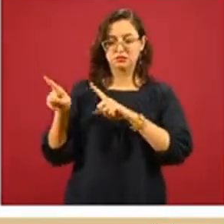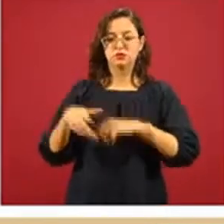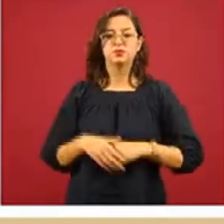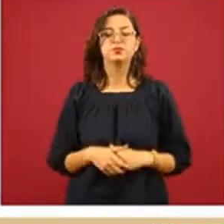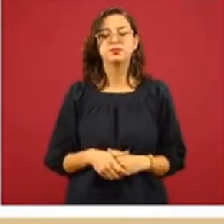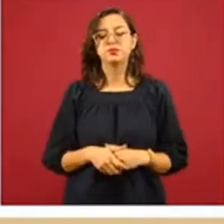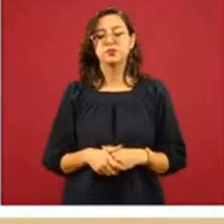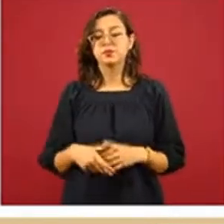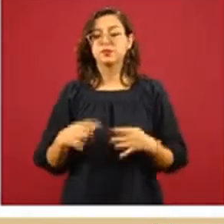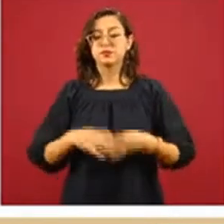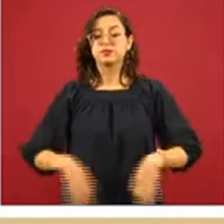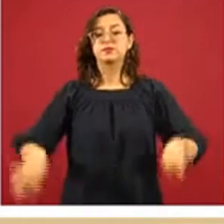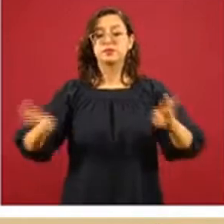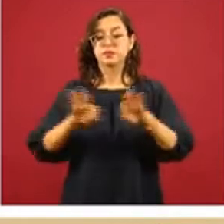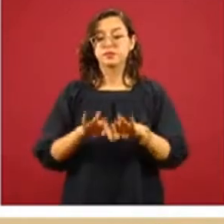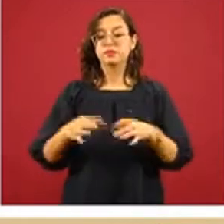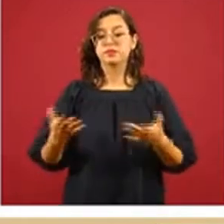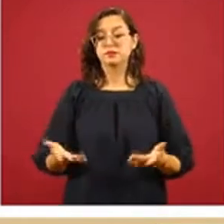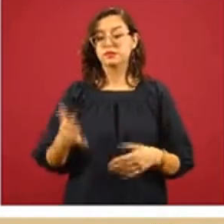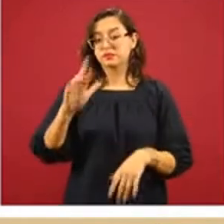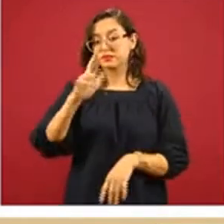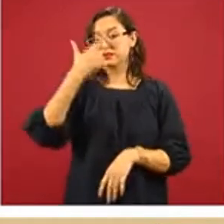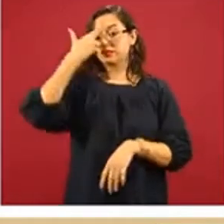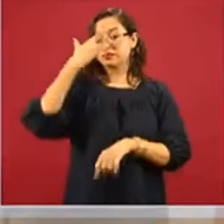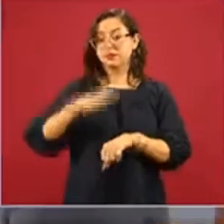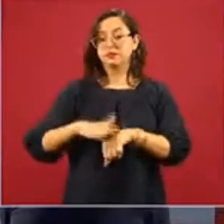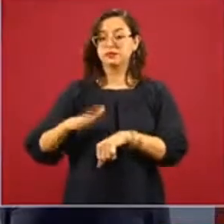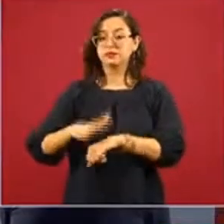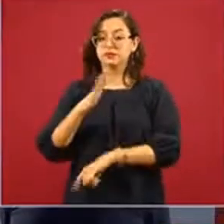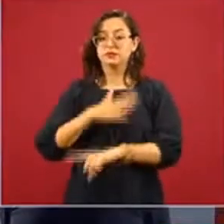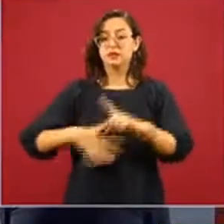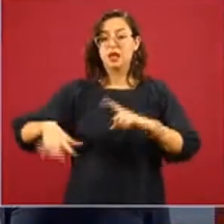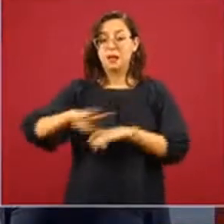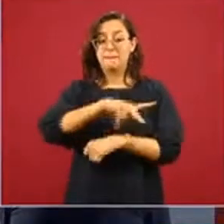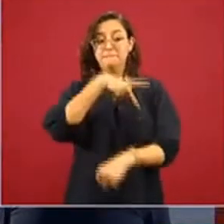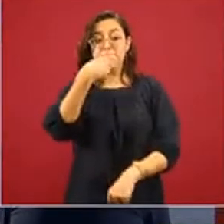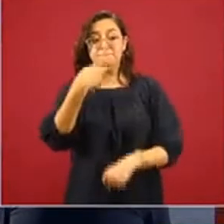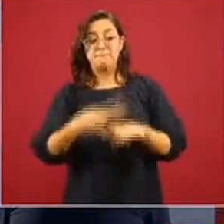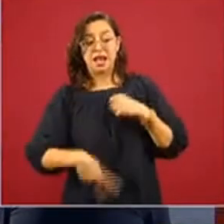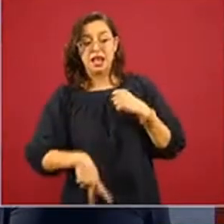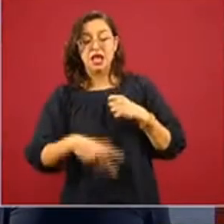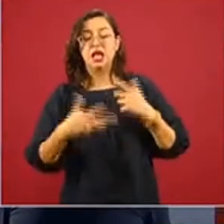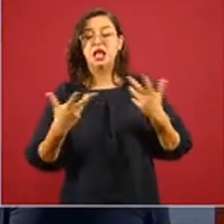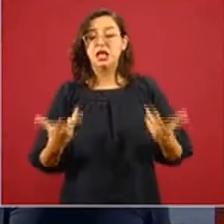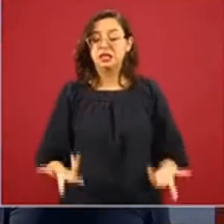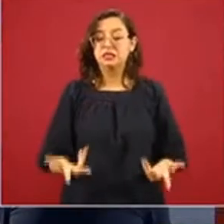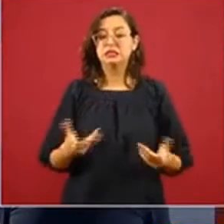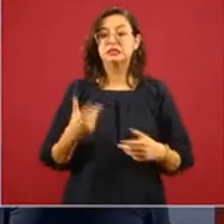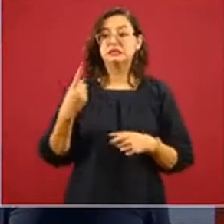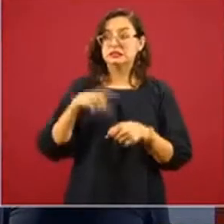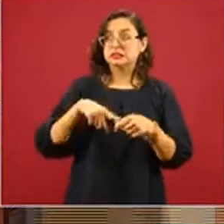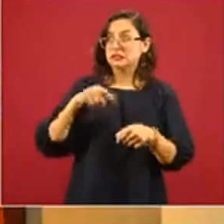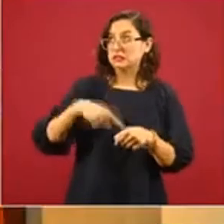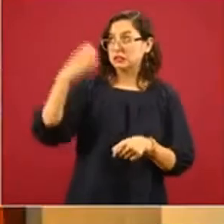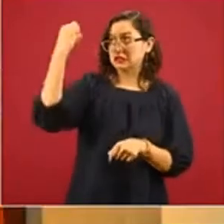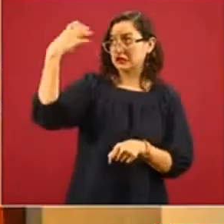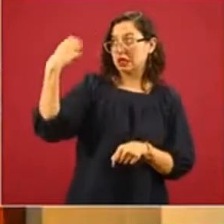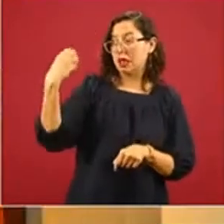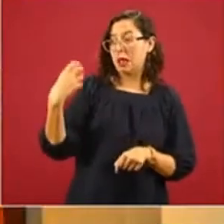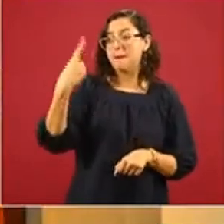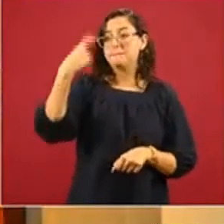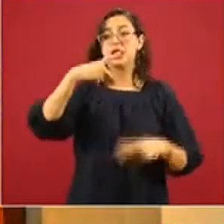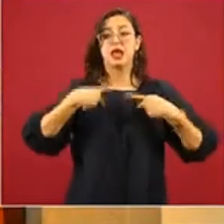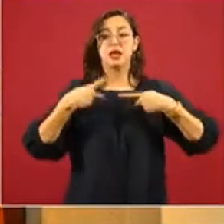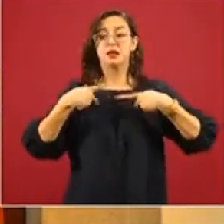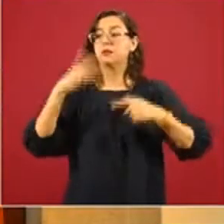la población que el objetivo de tener un semáforo de riesgo es precisamente generar un alertamiento a la comunidad